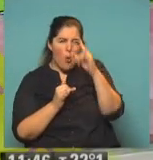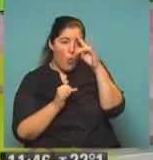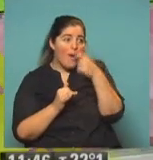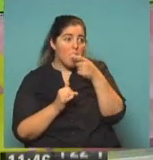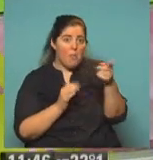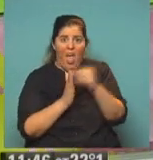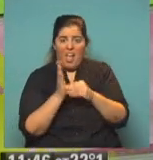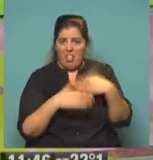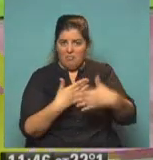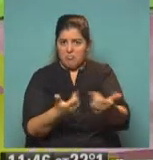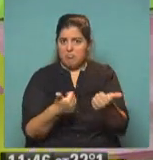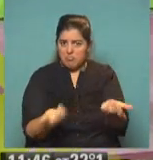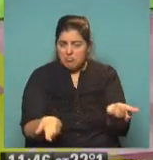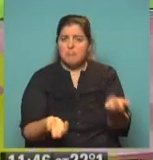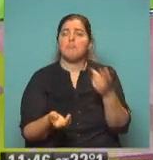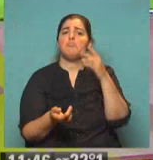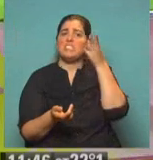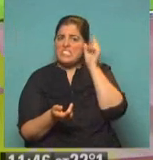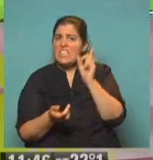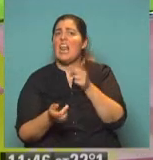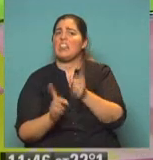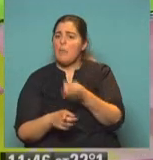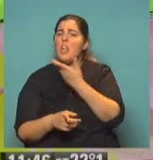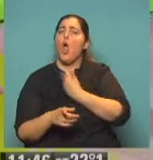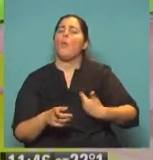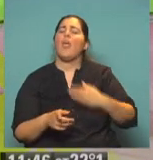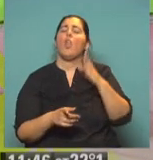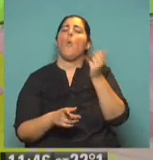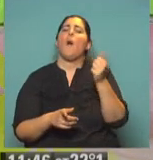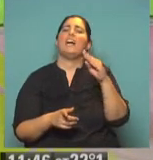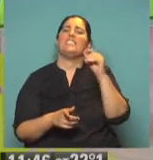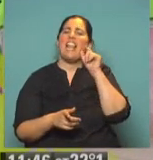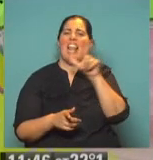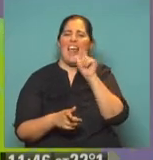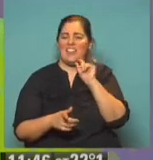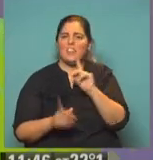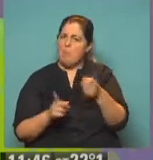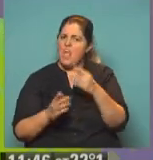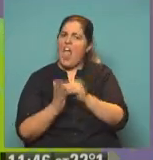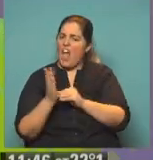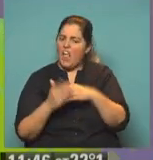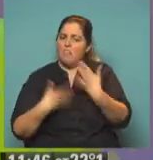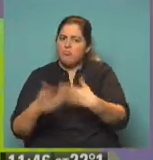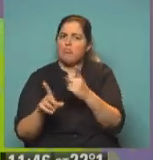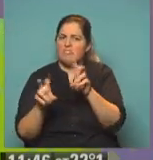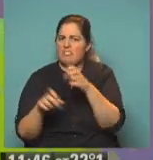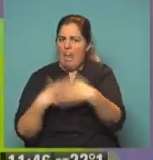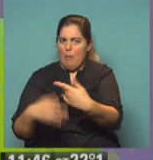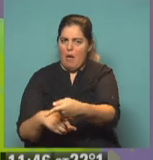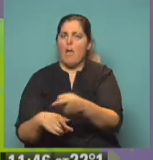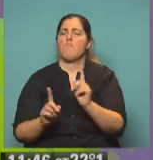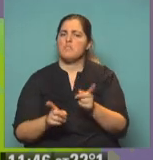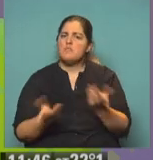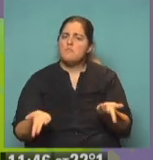de agenda. Chile también en algún momento durante el gobierno de Bachelet avanzó en esa agenda. O sea, hay muchos ejemplos en la